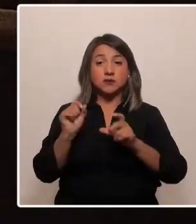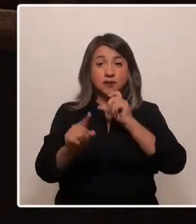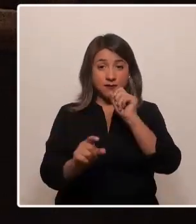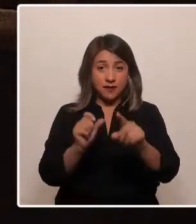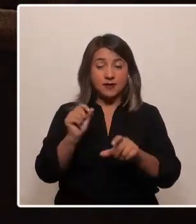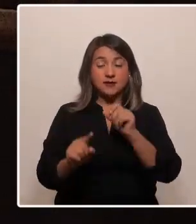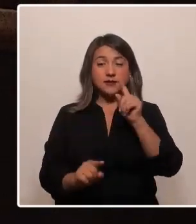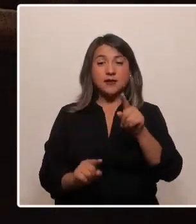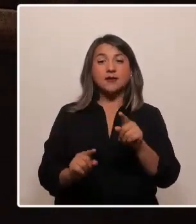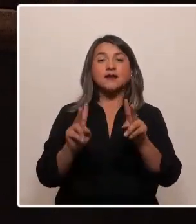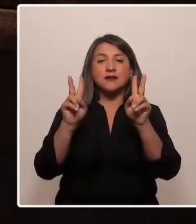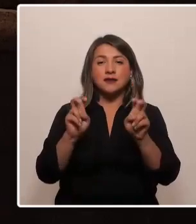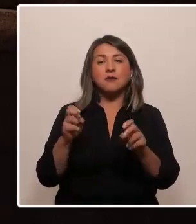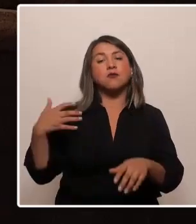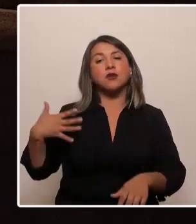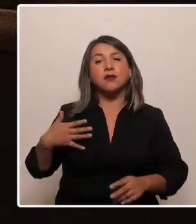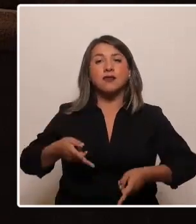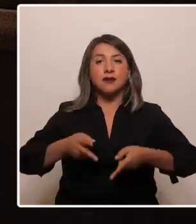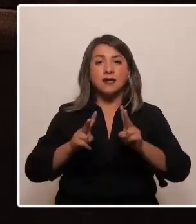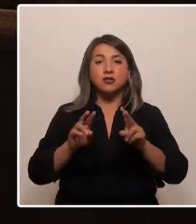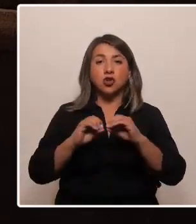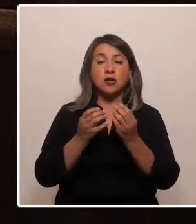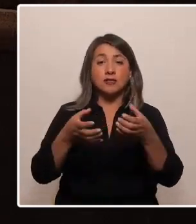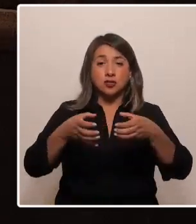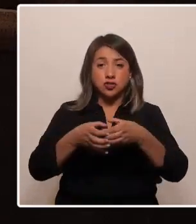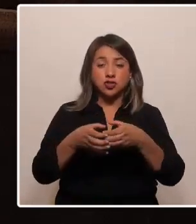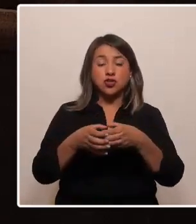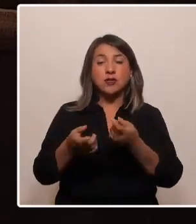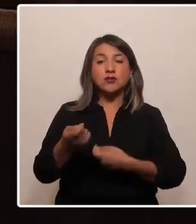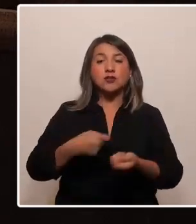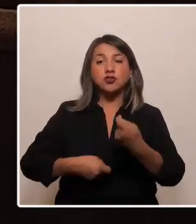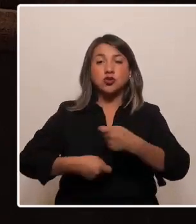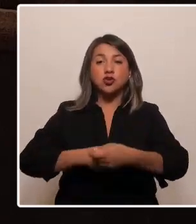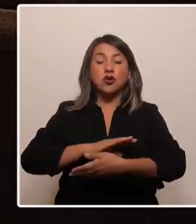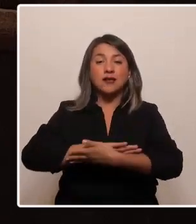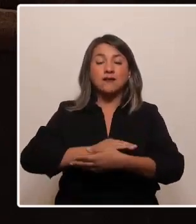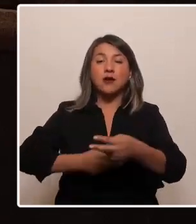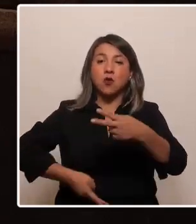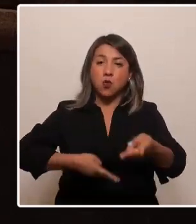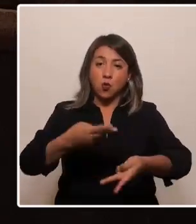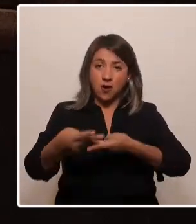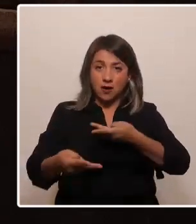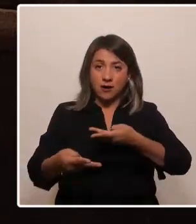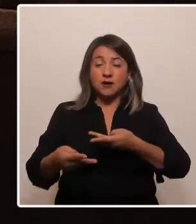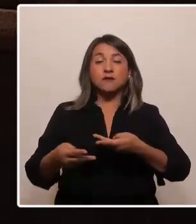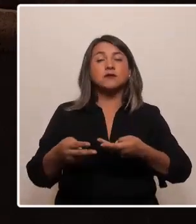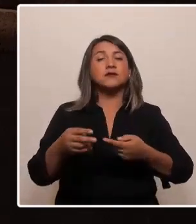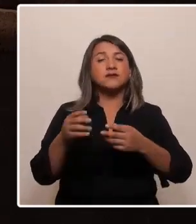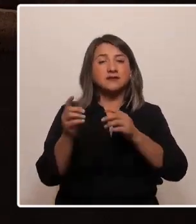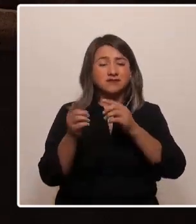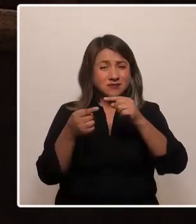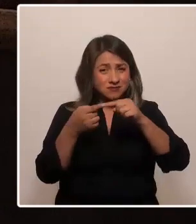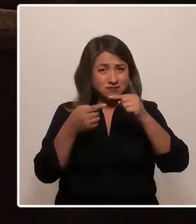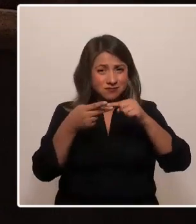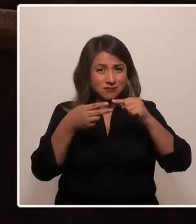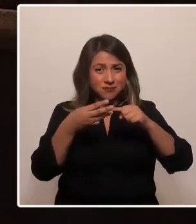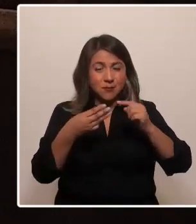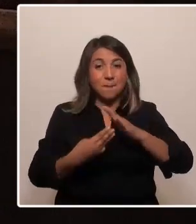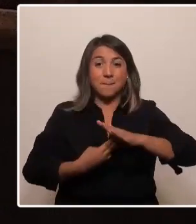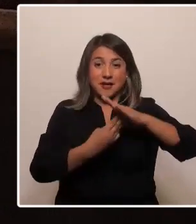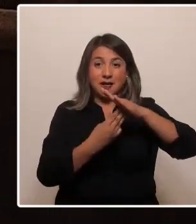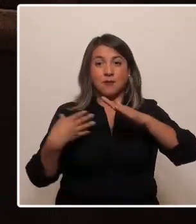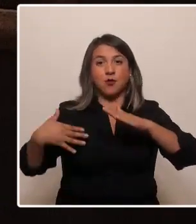3 derechos fundamentales, los derechos de organización, de negociación colectiva y de huelga, constituyendo cada instituto un pilar fundamental que le